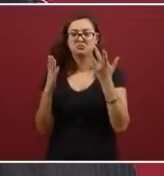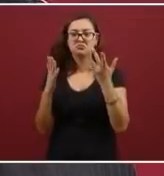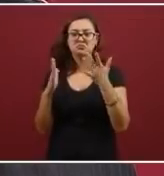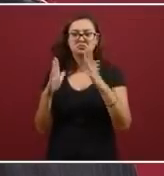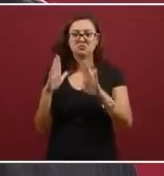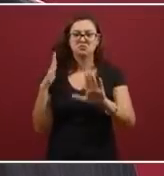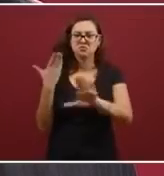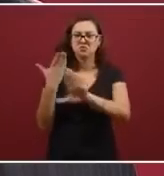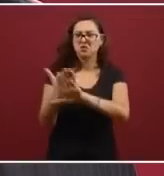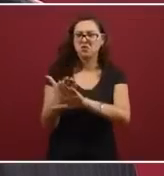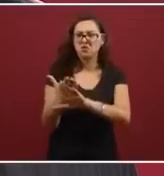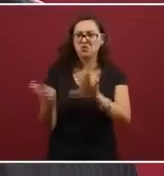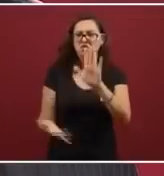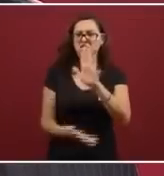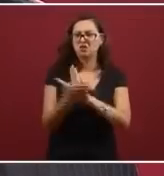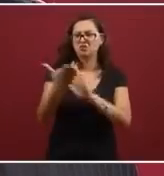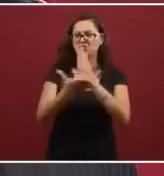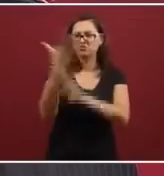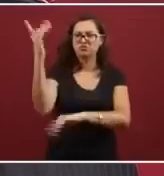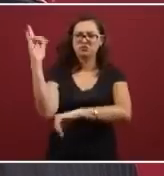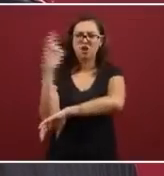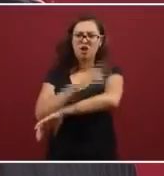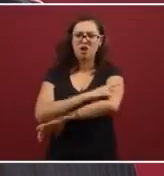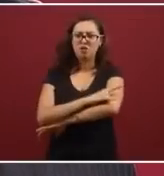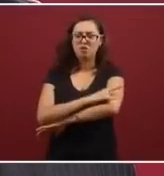la construcción del aeropuerto